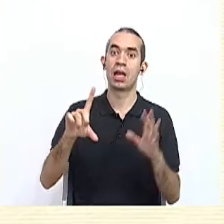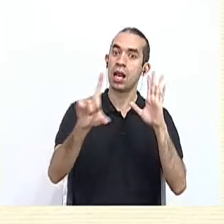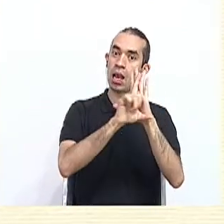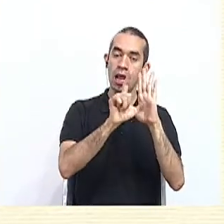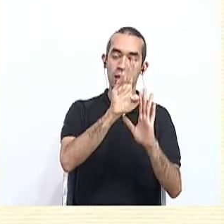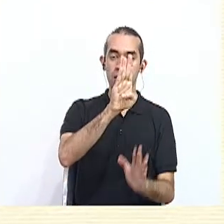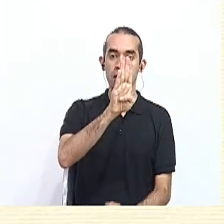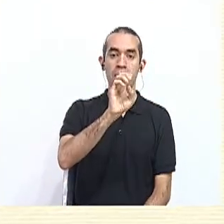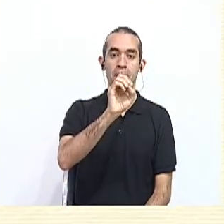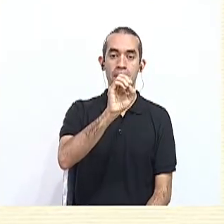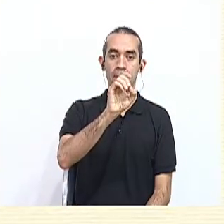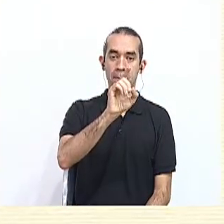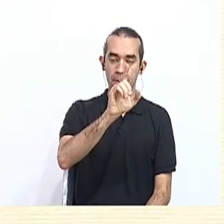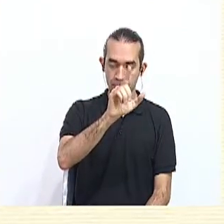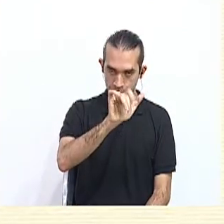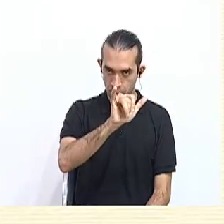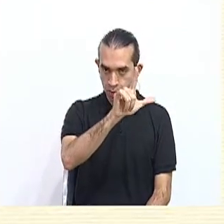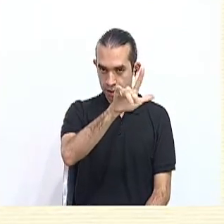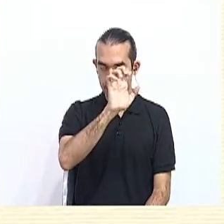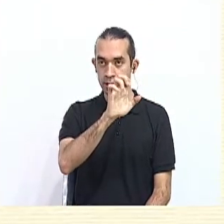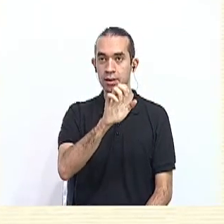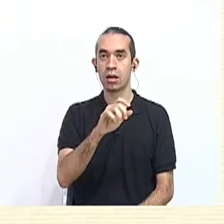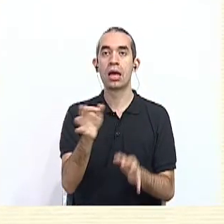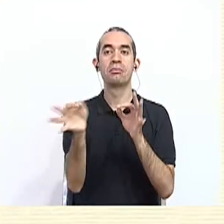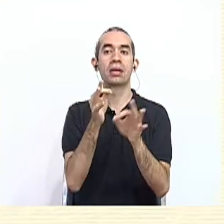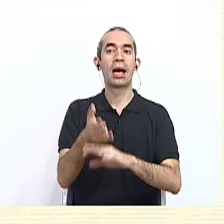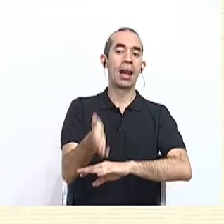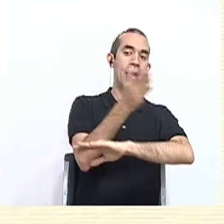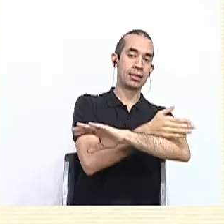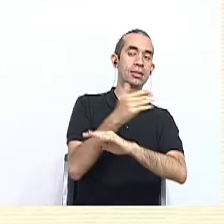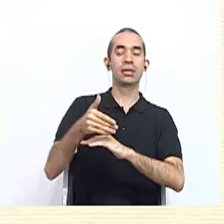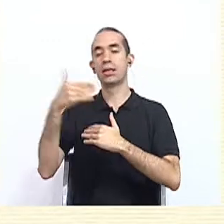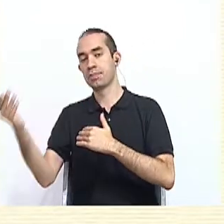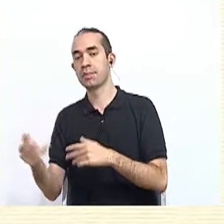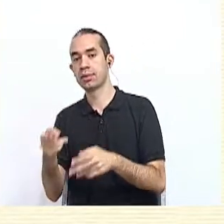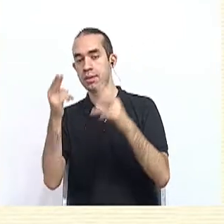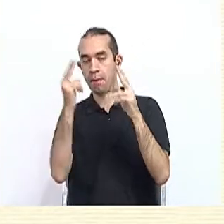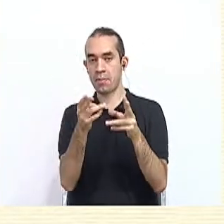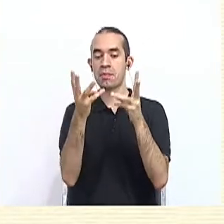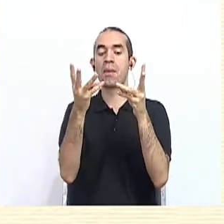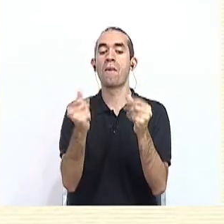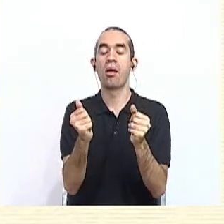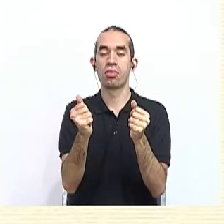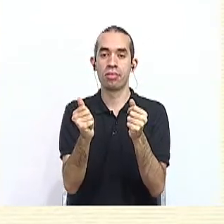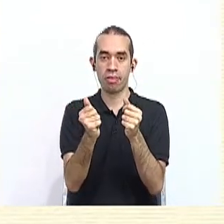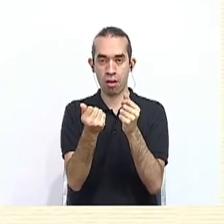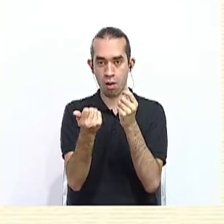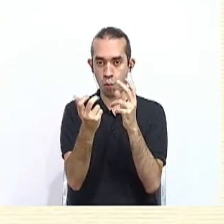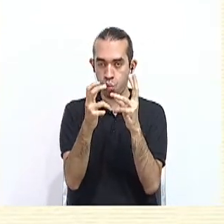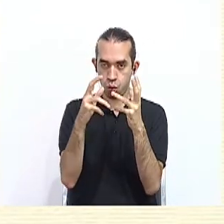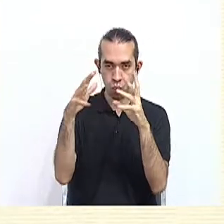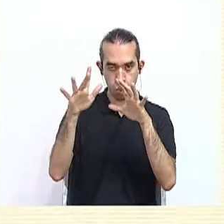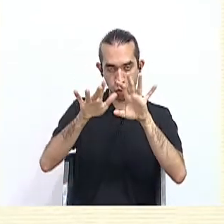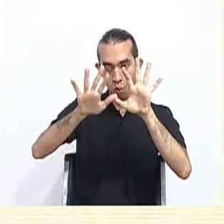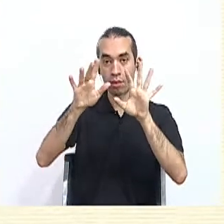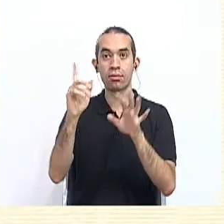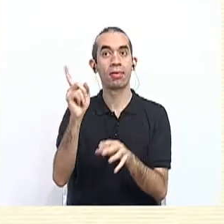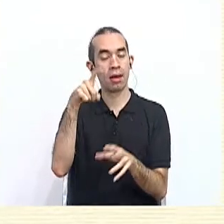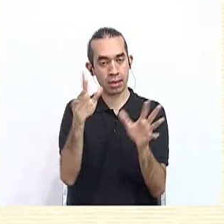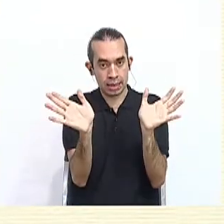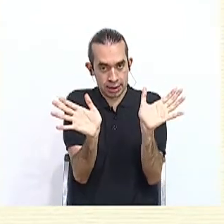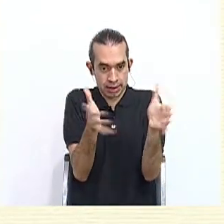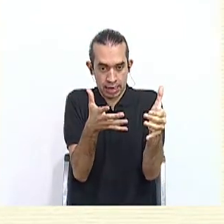utiliza para explicar condiciones antes y después de una misma cantidad de gas, siempre que esté encerrado y